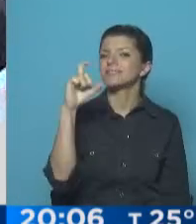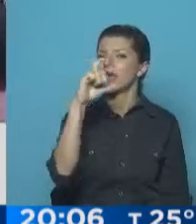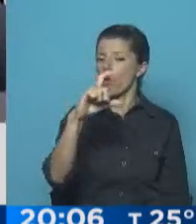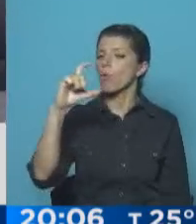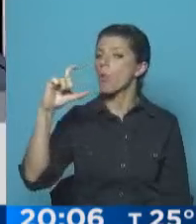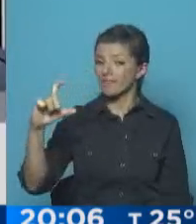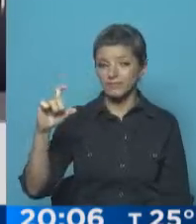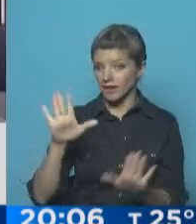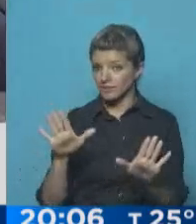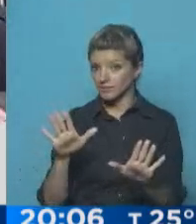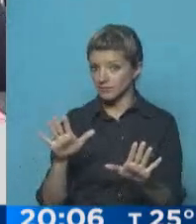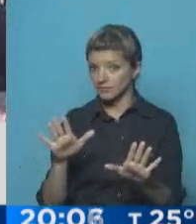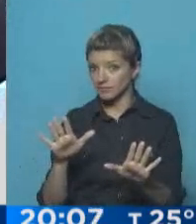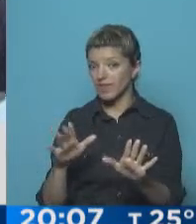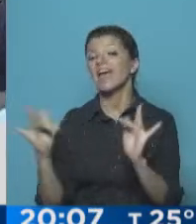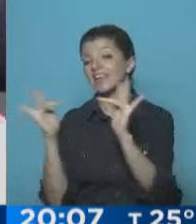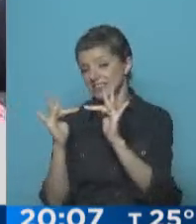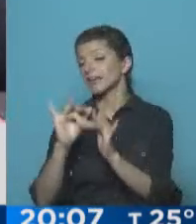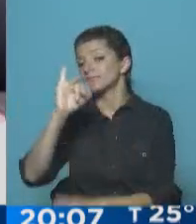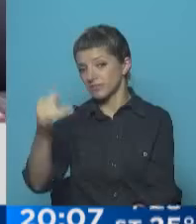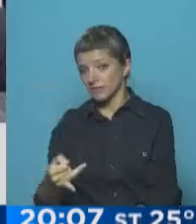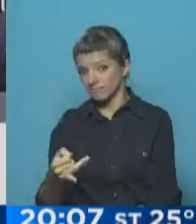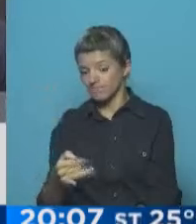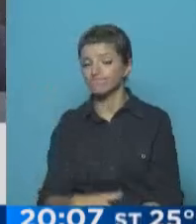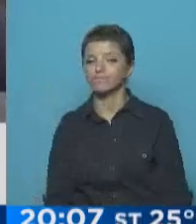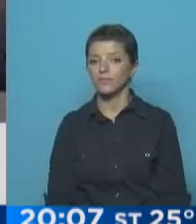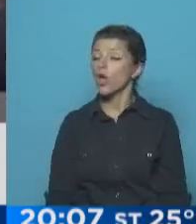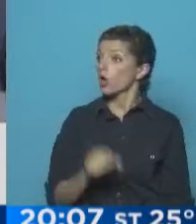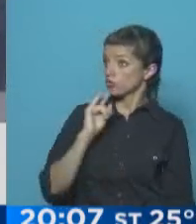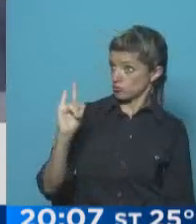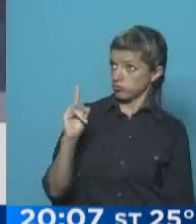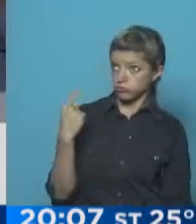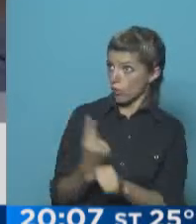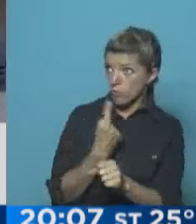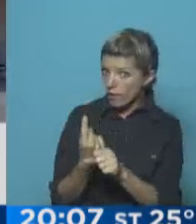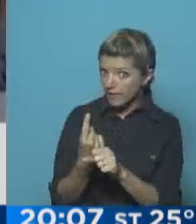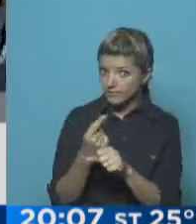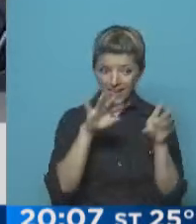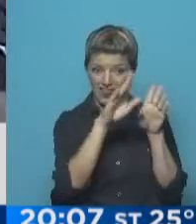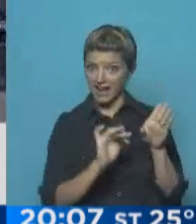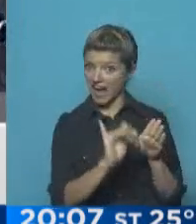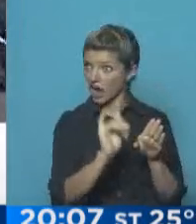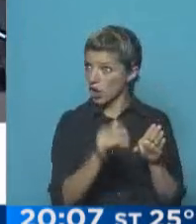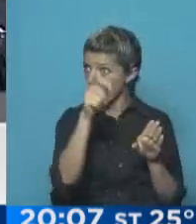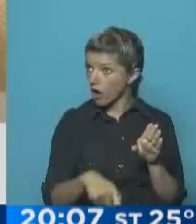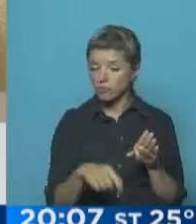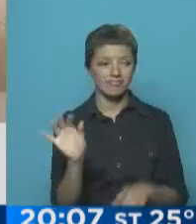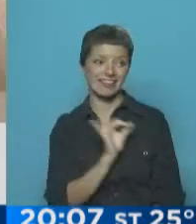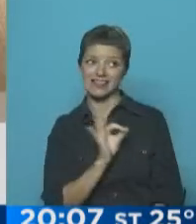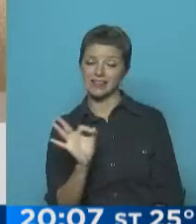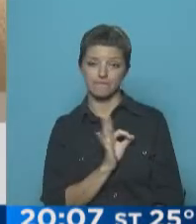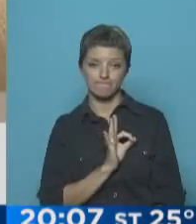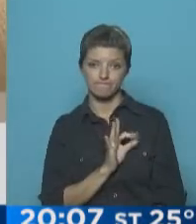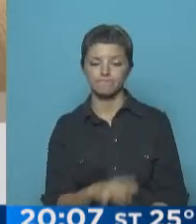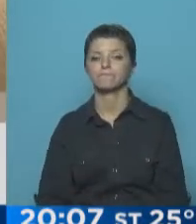cuentas personales, internet, sí, home banking. Es lo único. No pudiste hacer nada por cajero. No pude hacer nada.